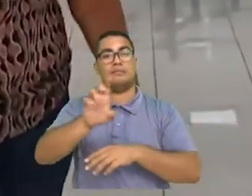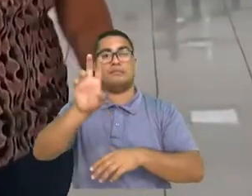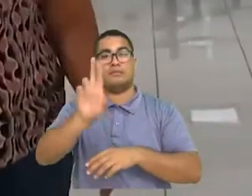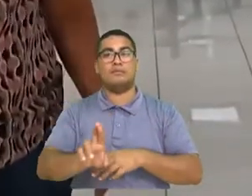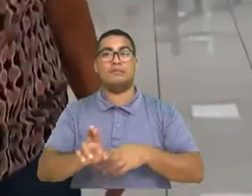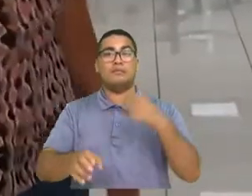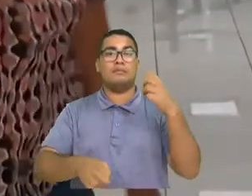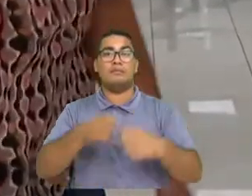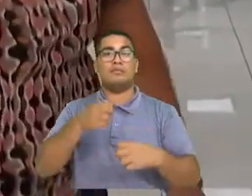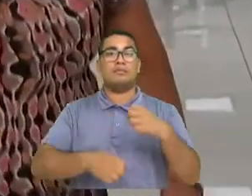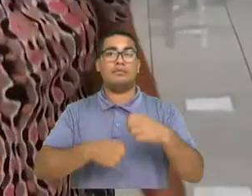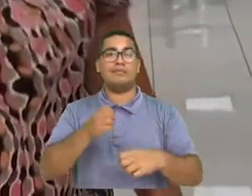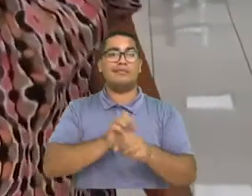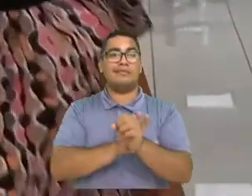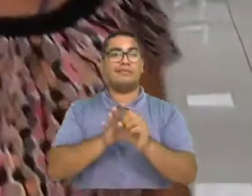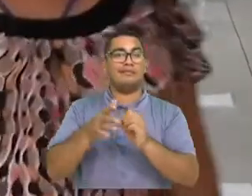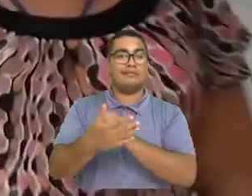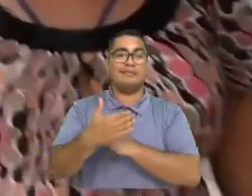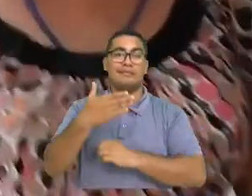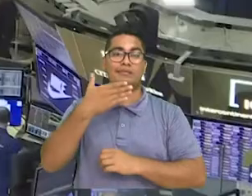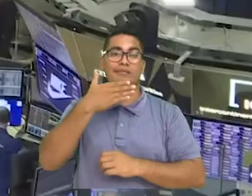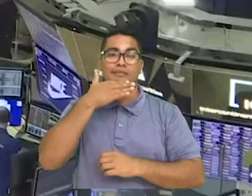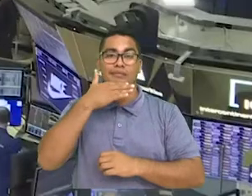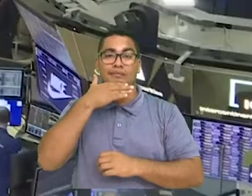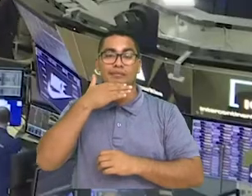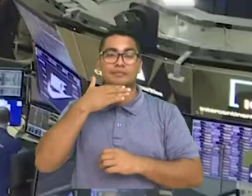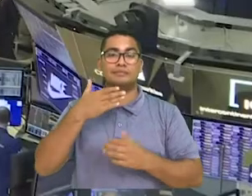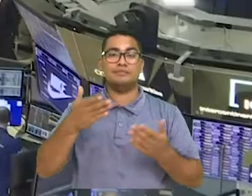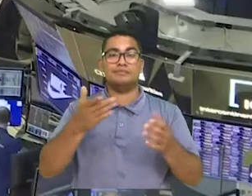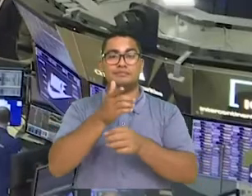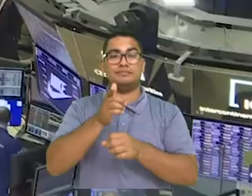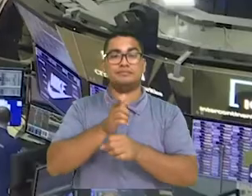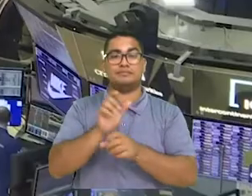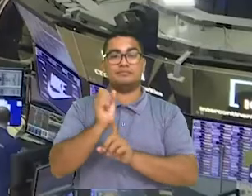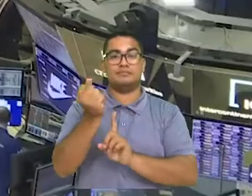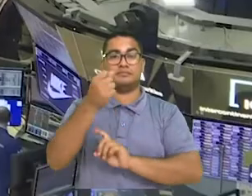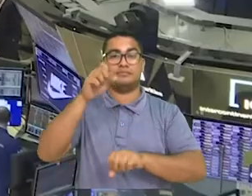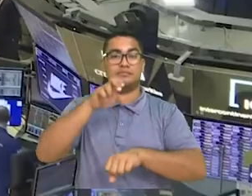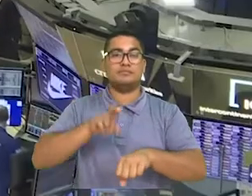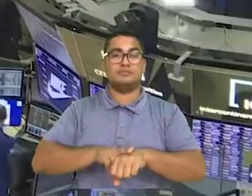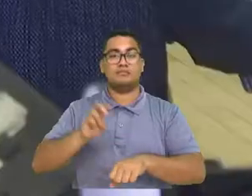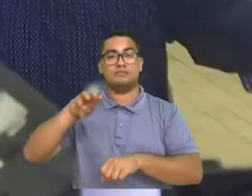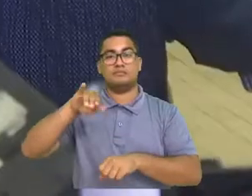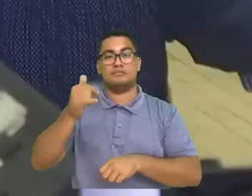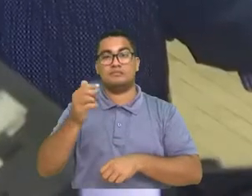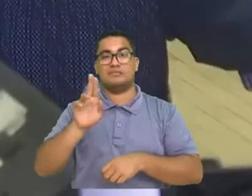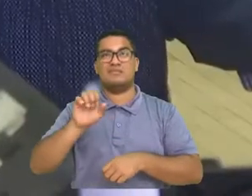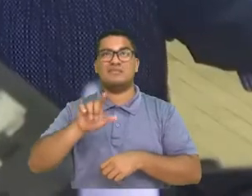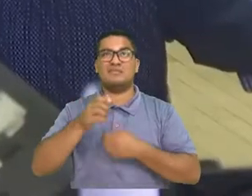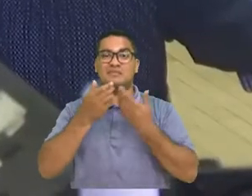afectado por la pandemia del COVID-19. Para el canal parlamentario les informó Miguel Carranza Mena.